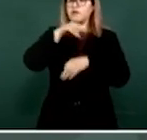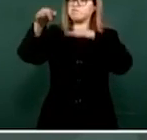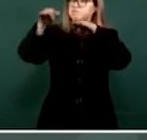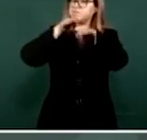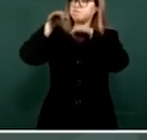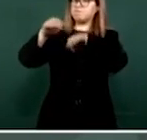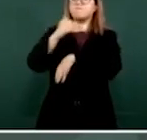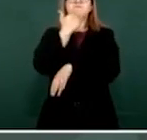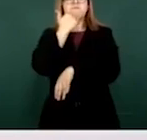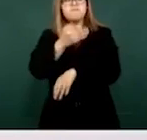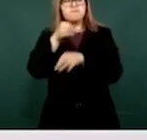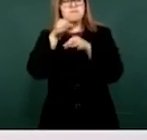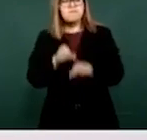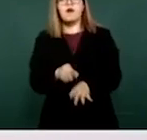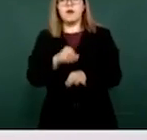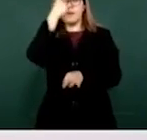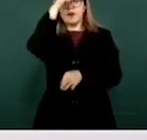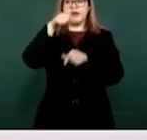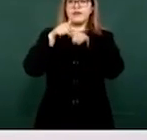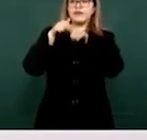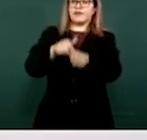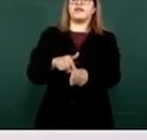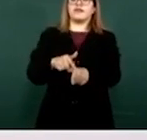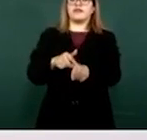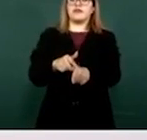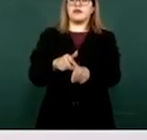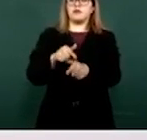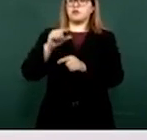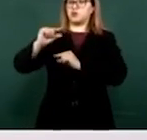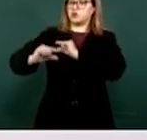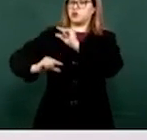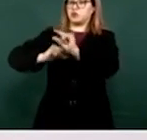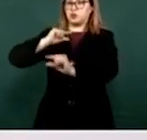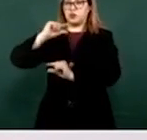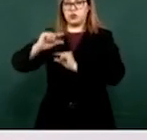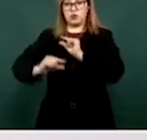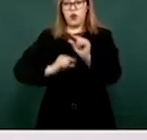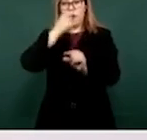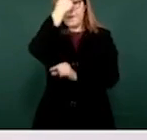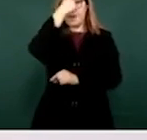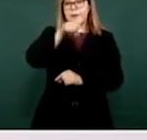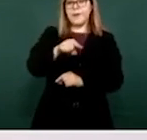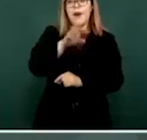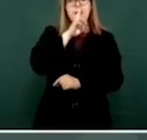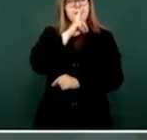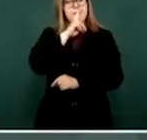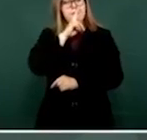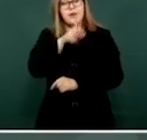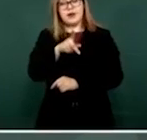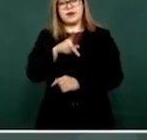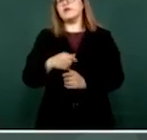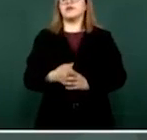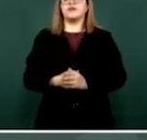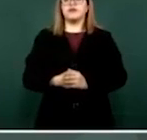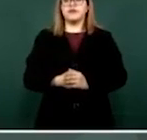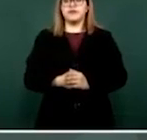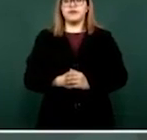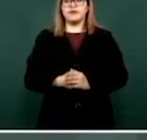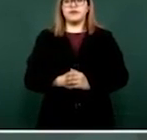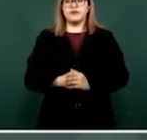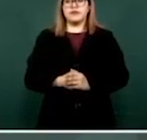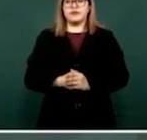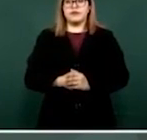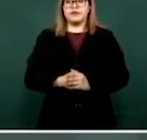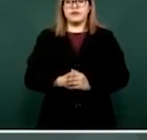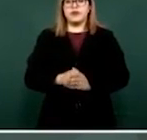corresponde, se va avanzando para mejorar la